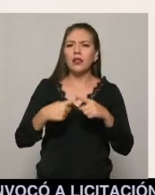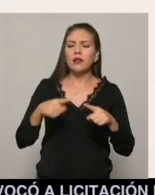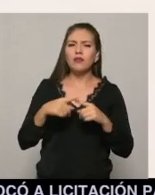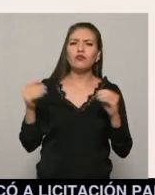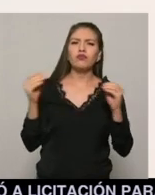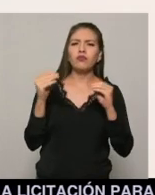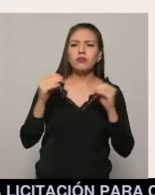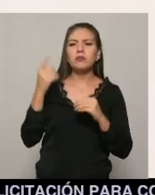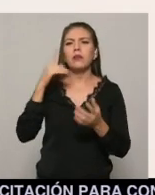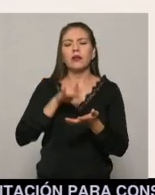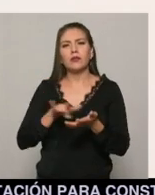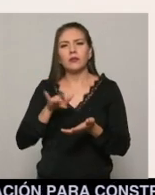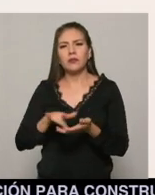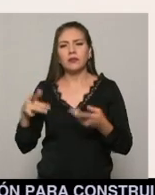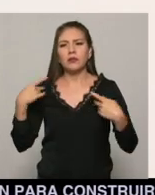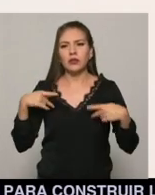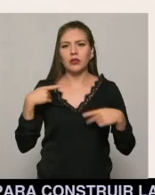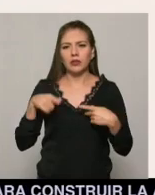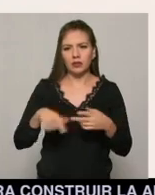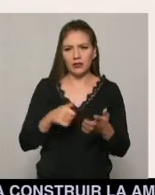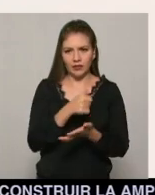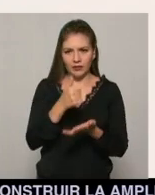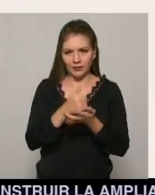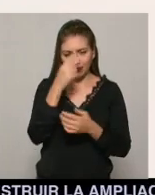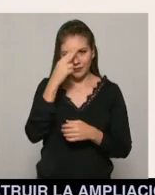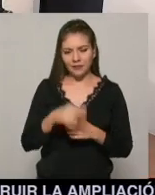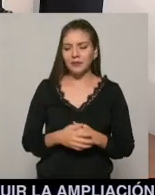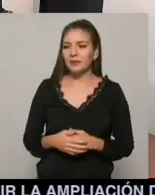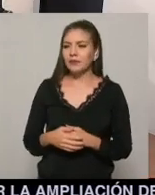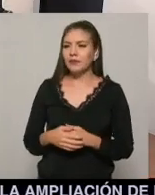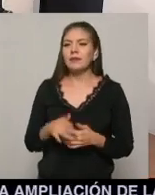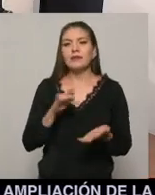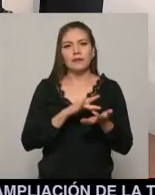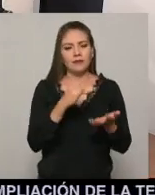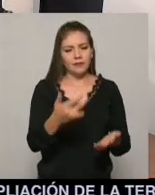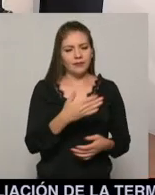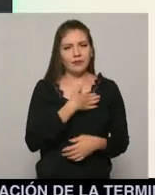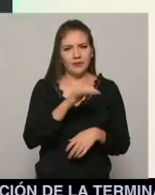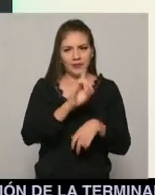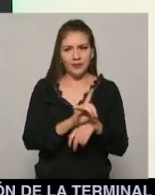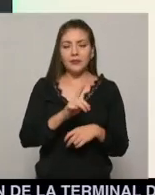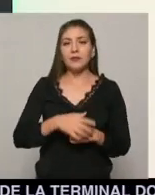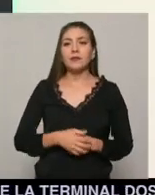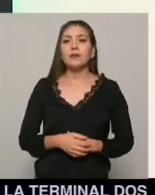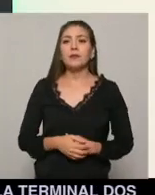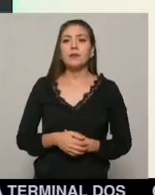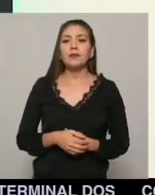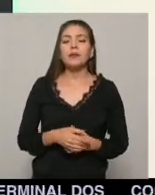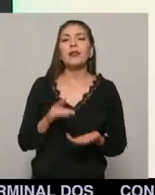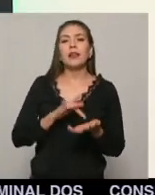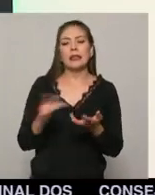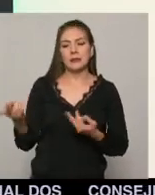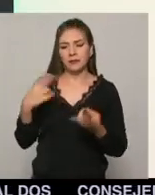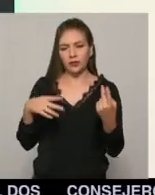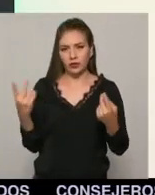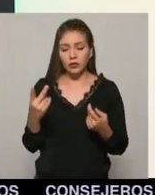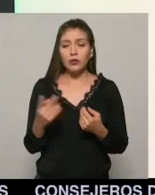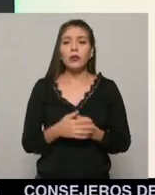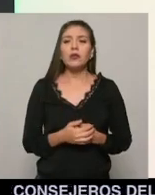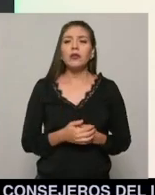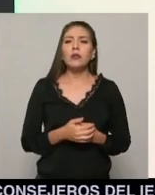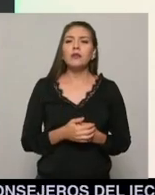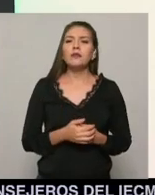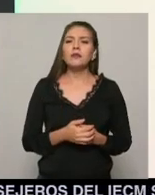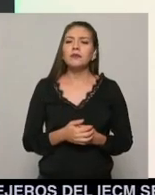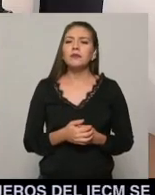aquí en la Ciudad de México. Muy buenos días. Gracias, buenos días, María. Muchísimas gracias por su presencia. Vamos a abrir ahora, pongo en la